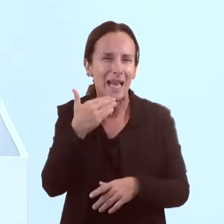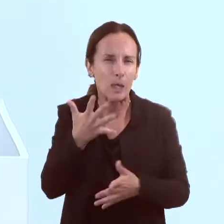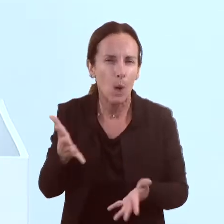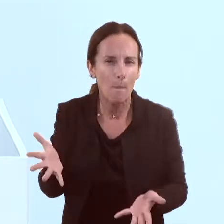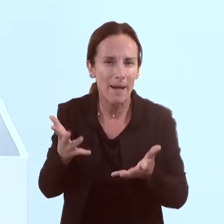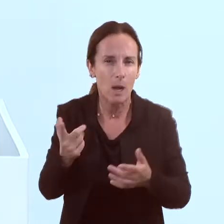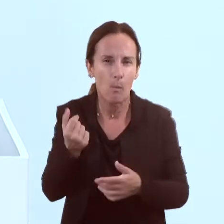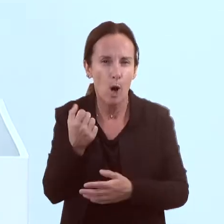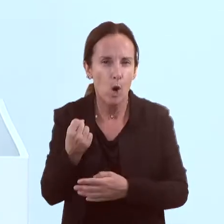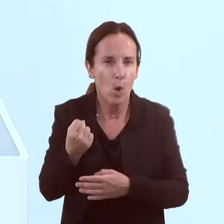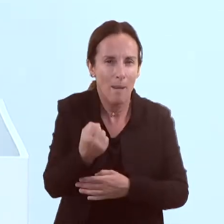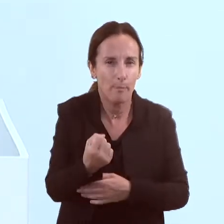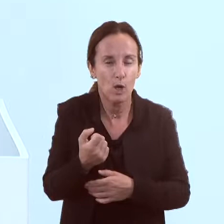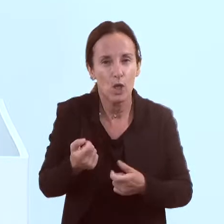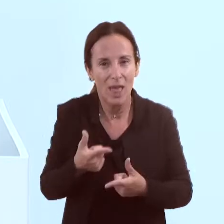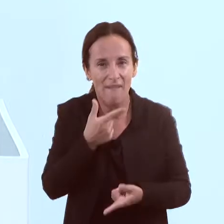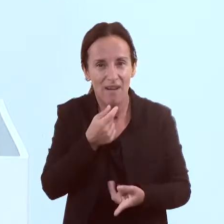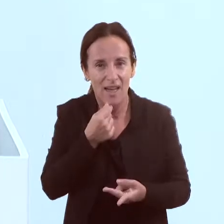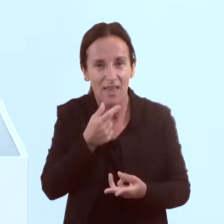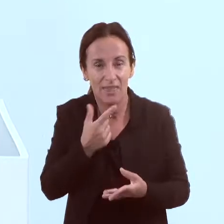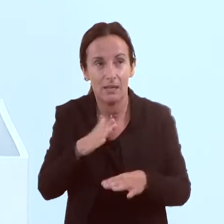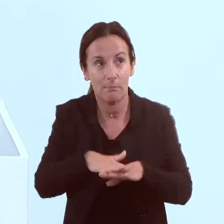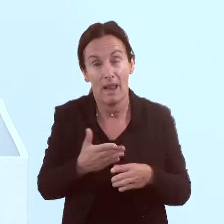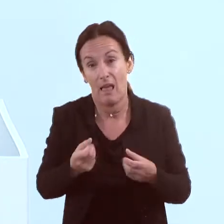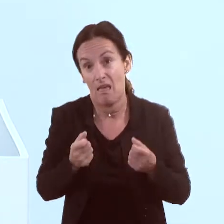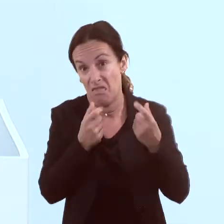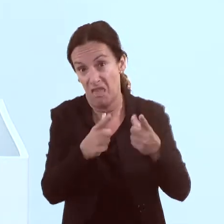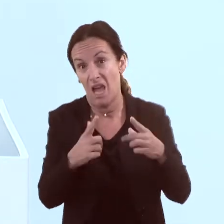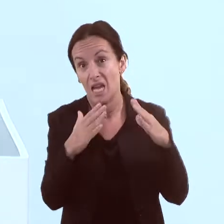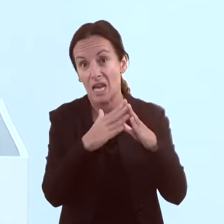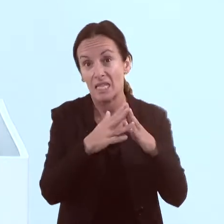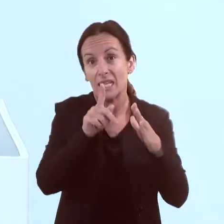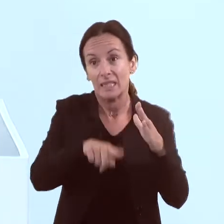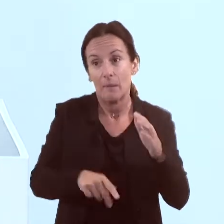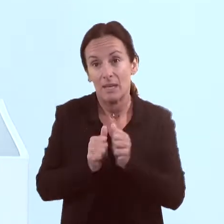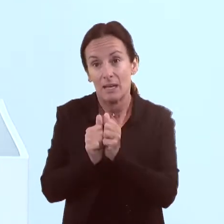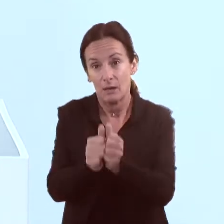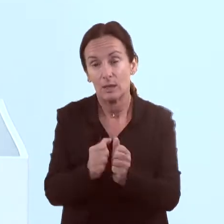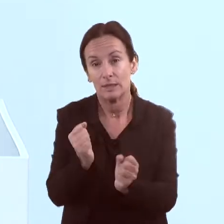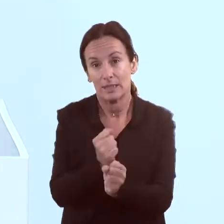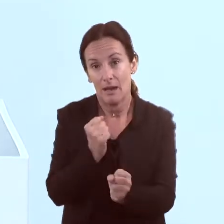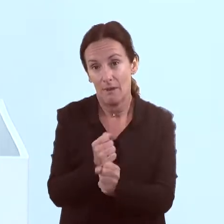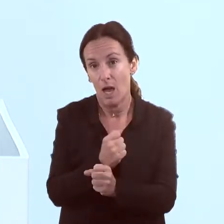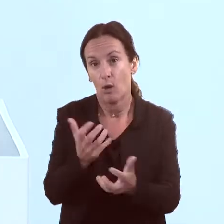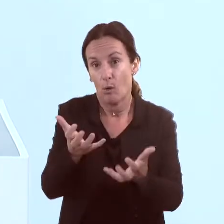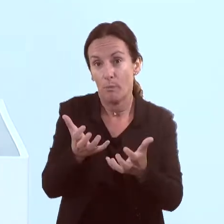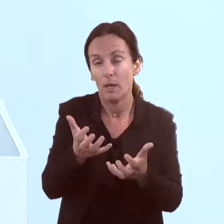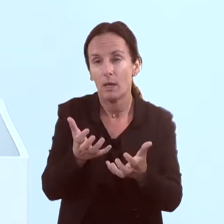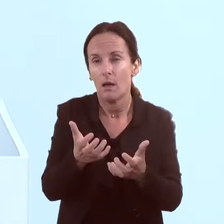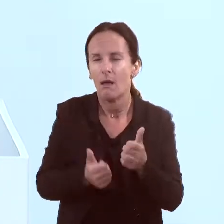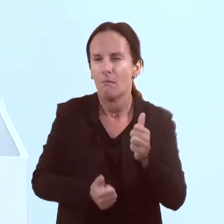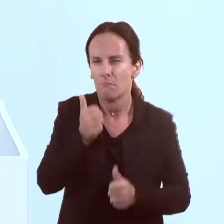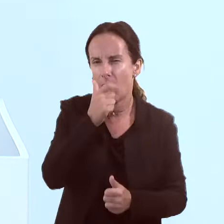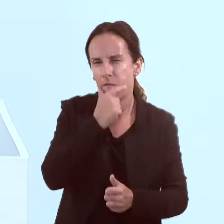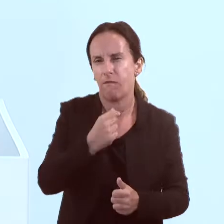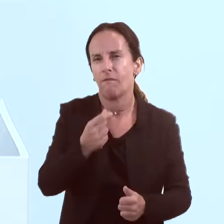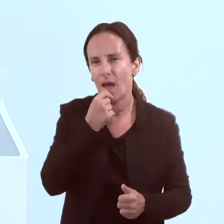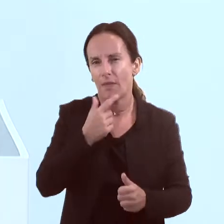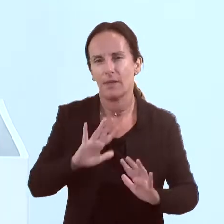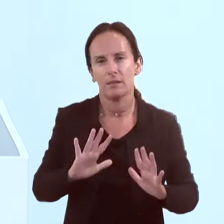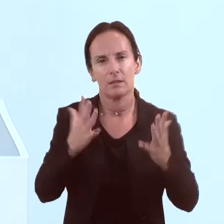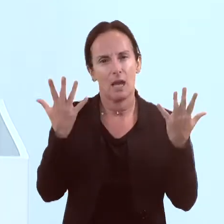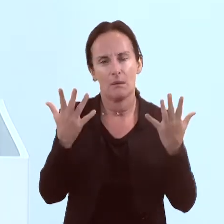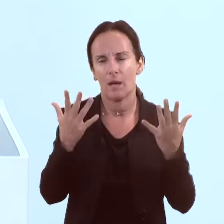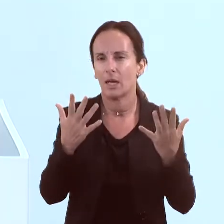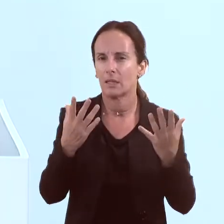una serie de facilidades para acceder a la vivienda, para incorporarse al mercado laboral, etcétera, etcétera, más fácilmente podrán salir de esta situación